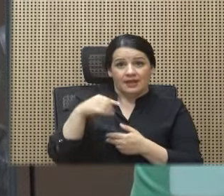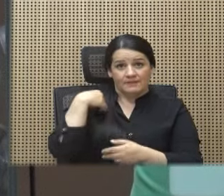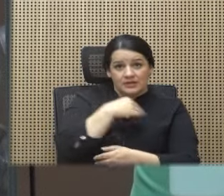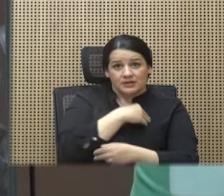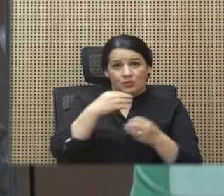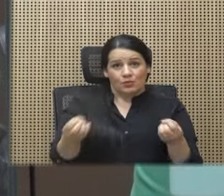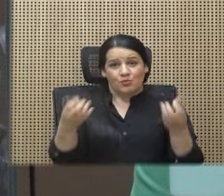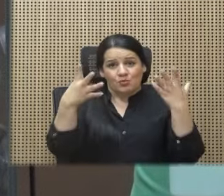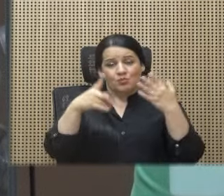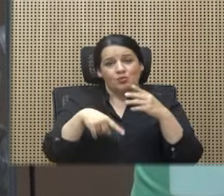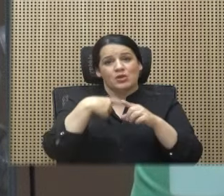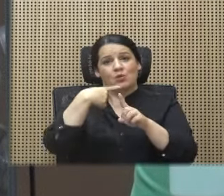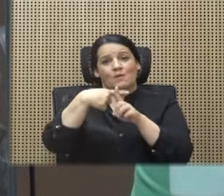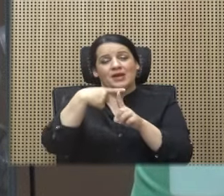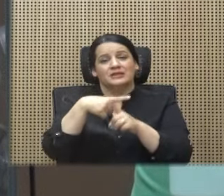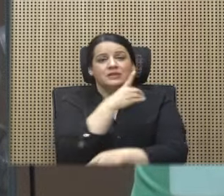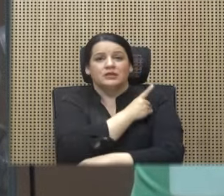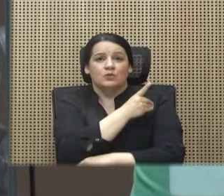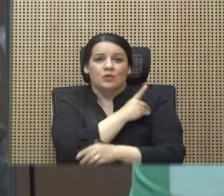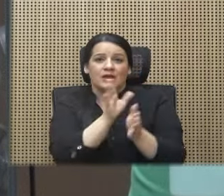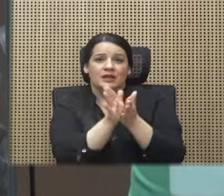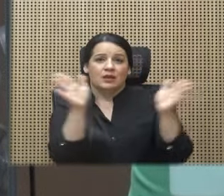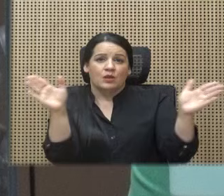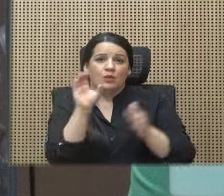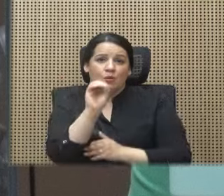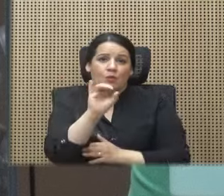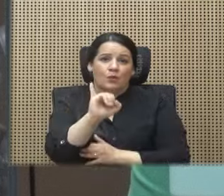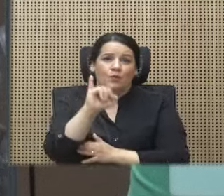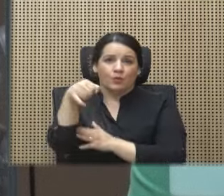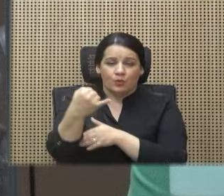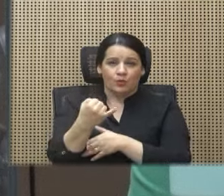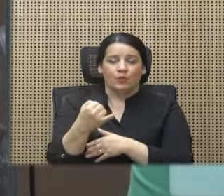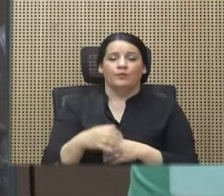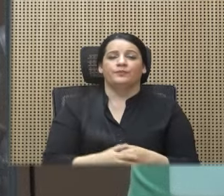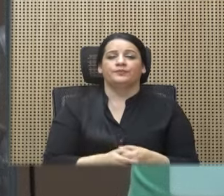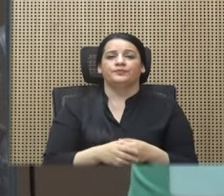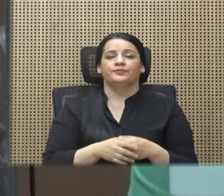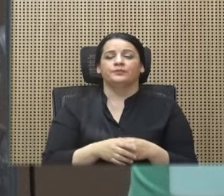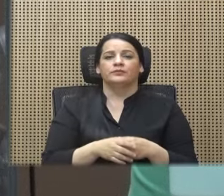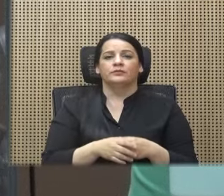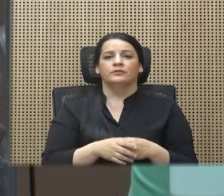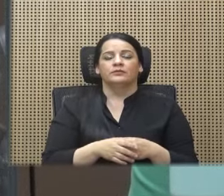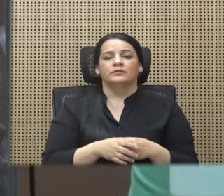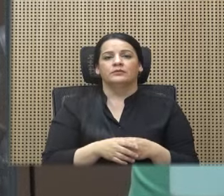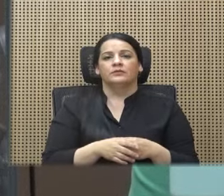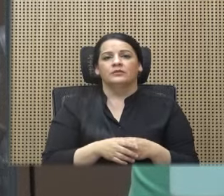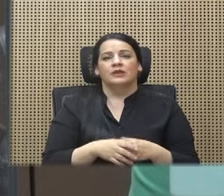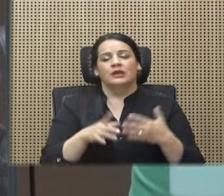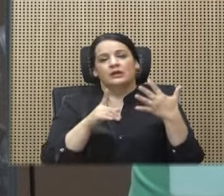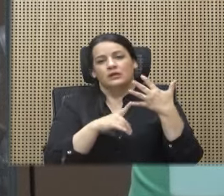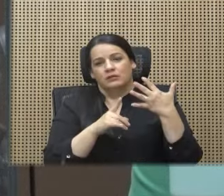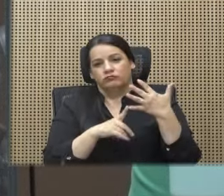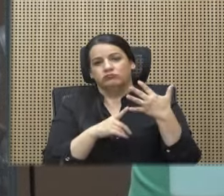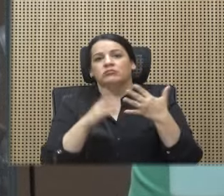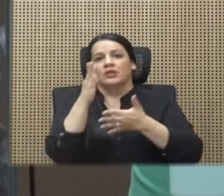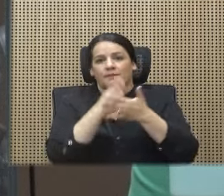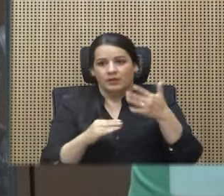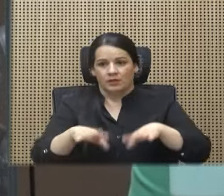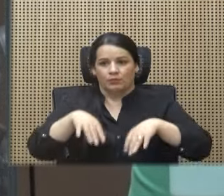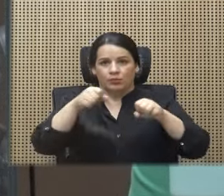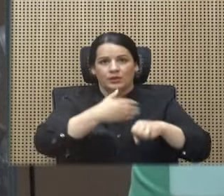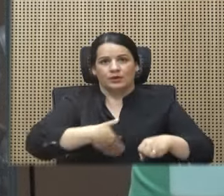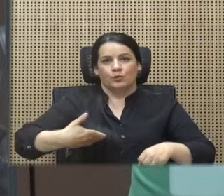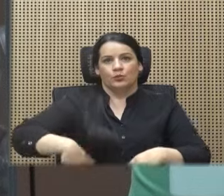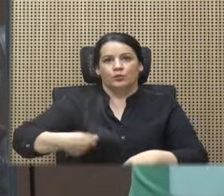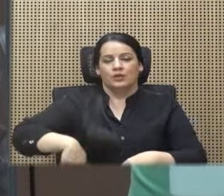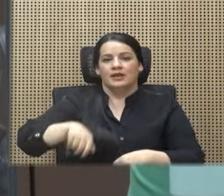con el director general del organismo de investigación judicial y por otro lado de parte del poder ejecutivo con